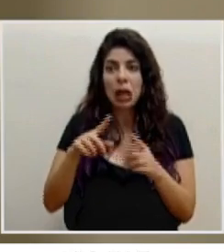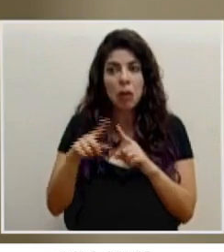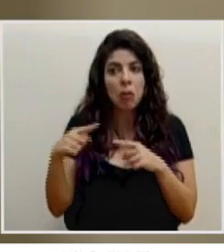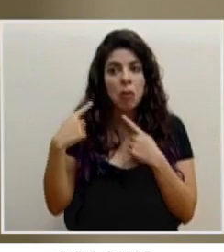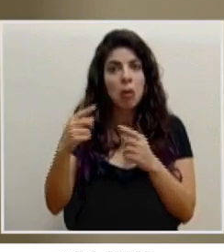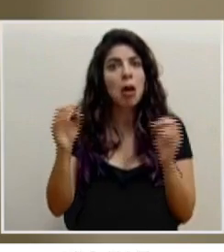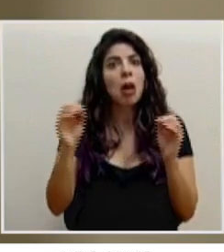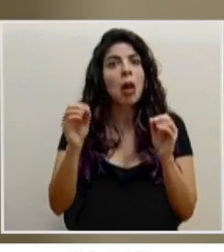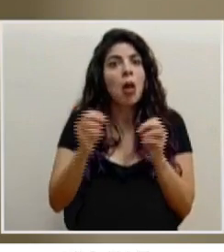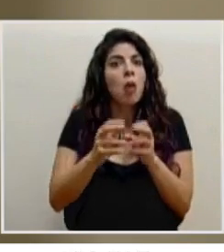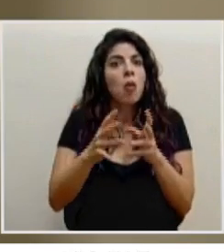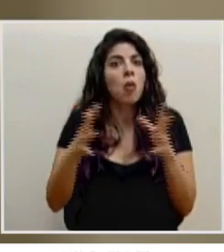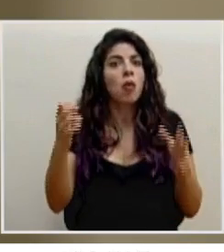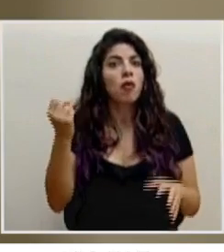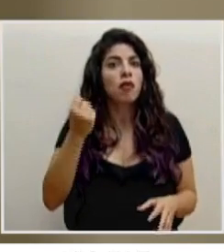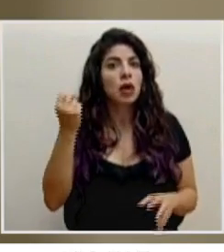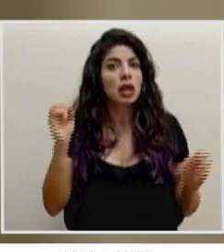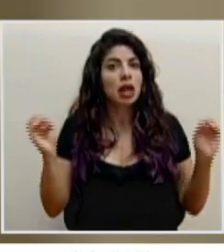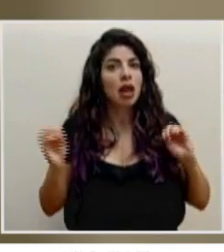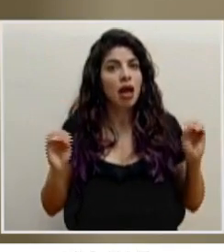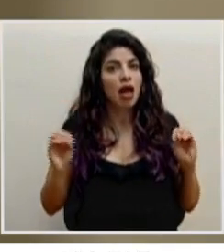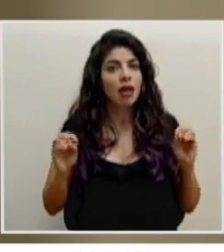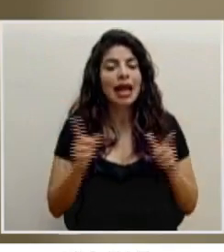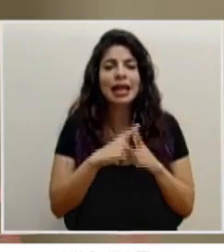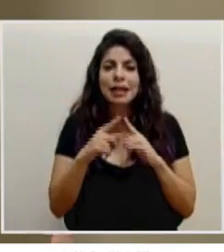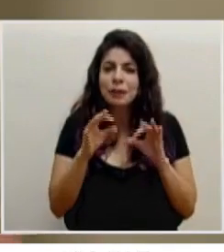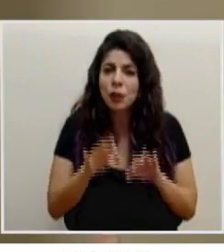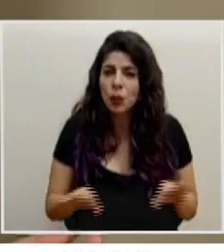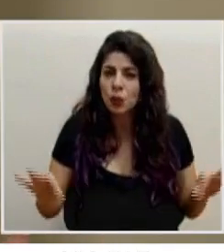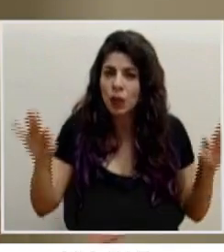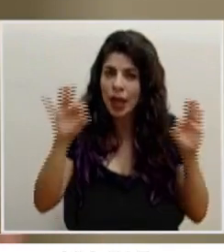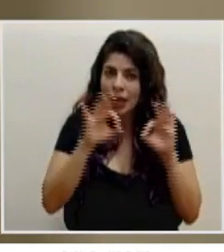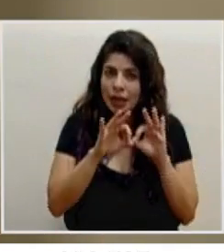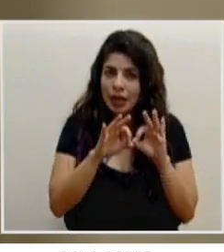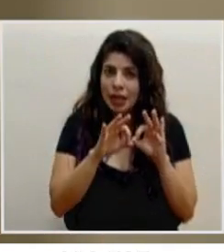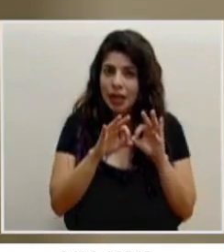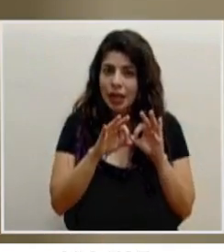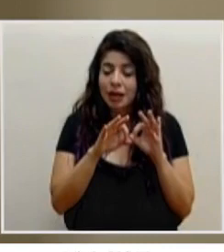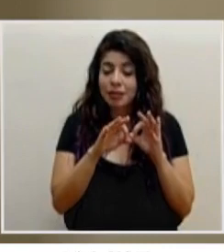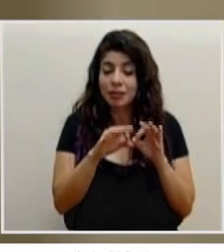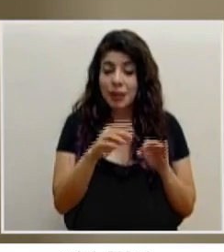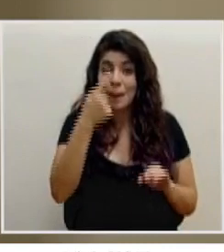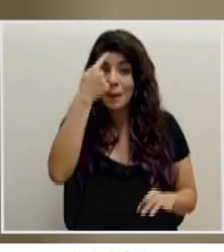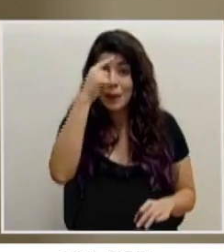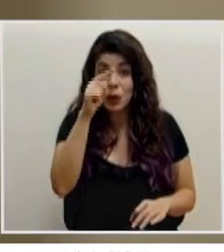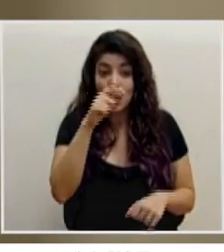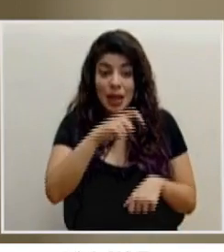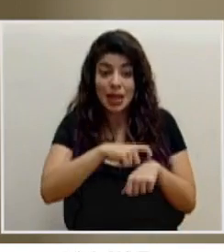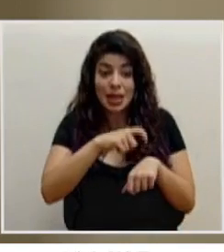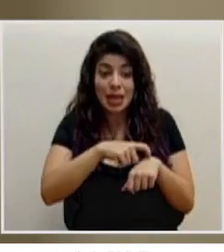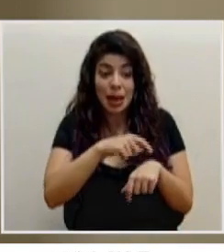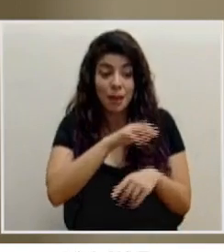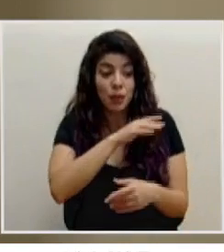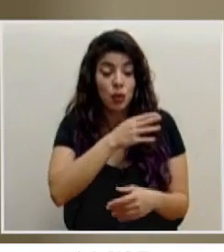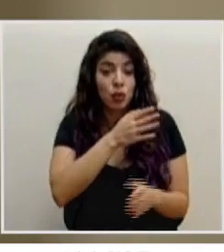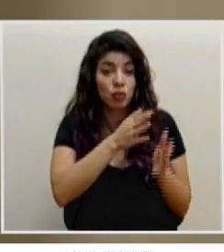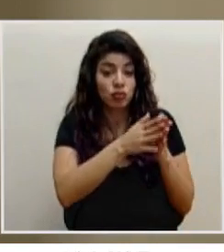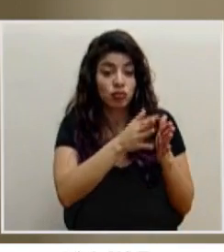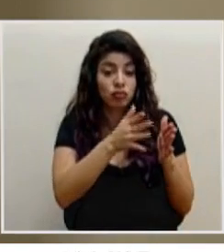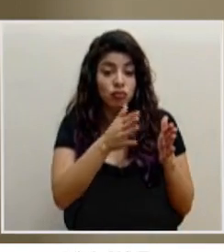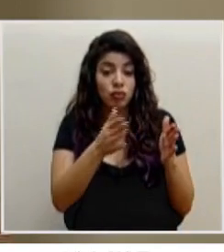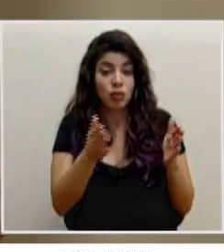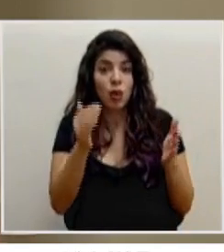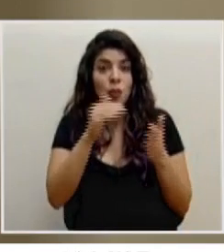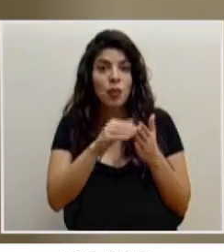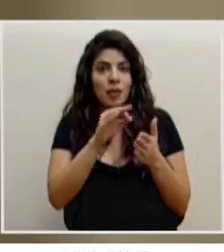tenido un aumento importante de casos. Así que es importante en producto justo de ese periodo en el que se regresó a las